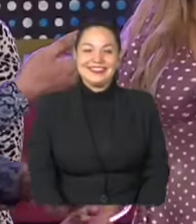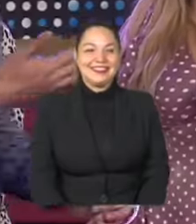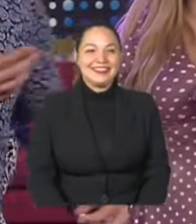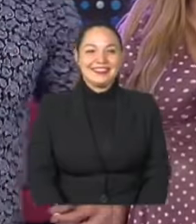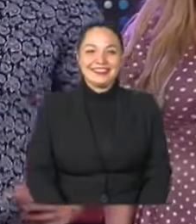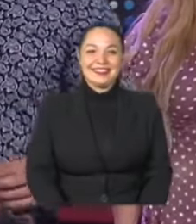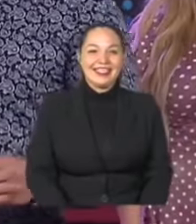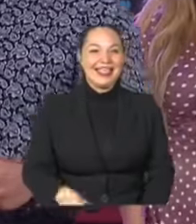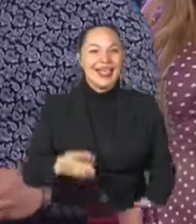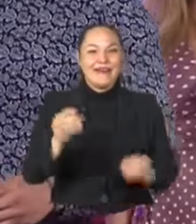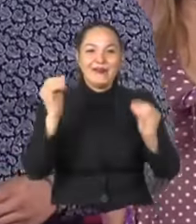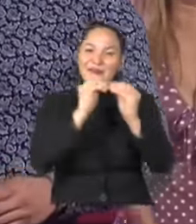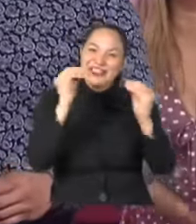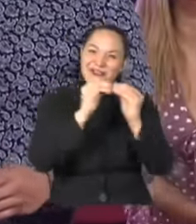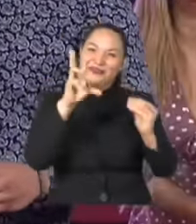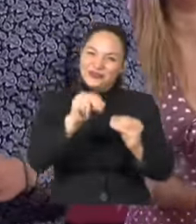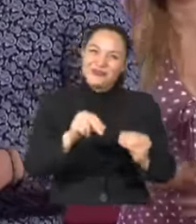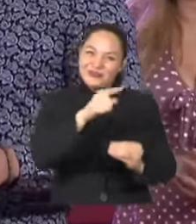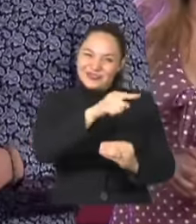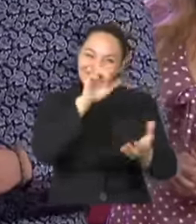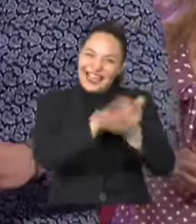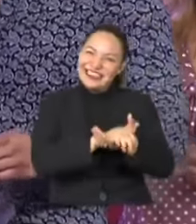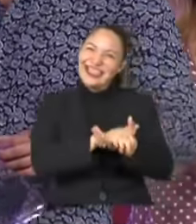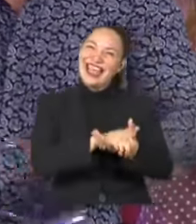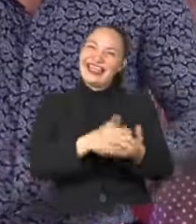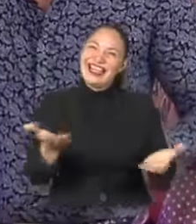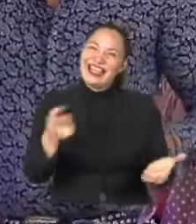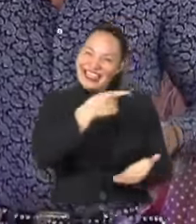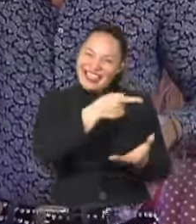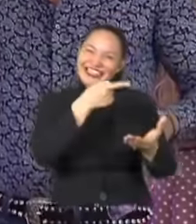Regrésale los besos porque está casada.